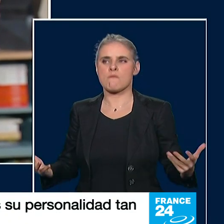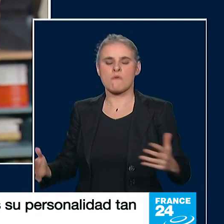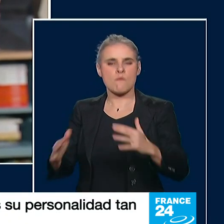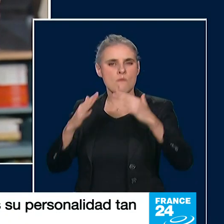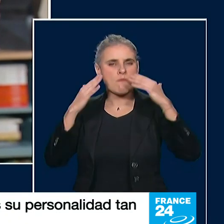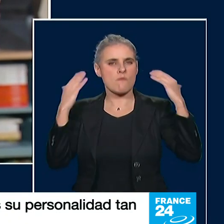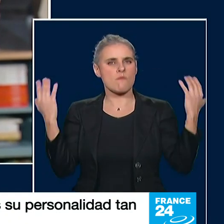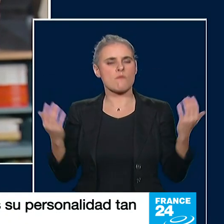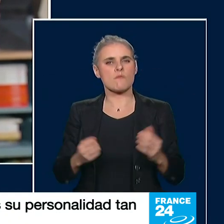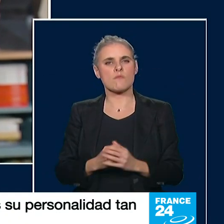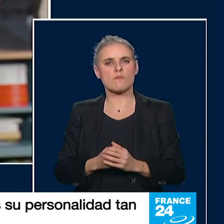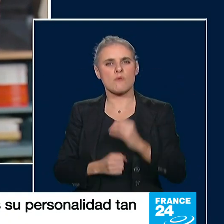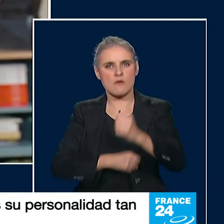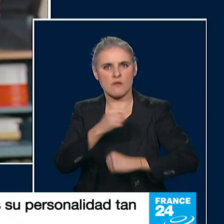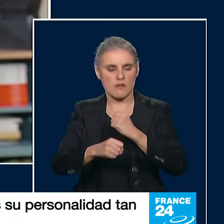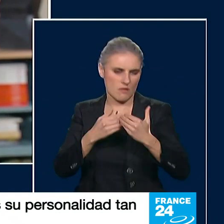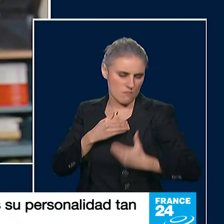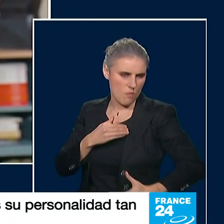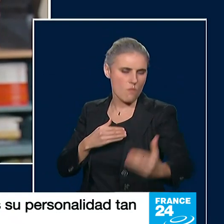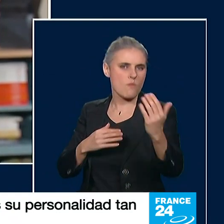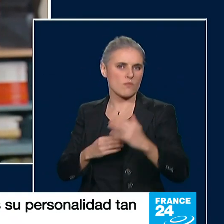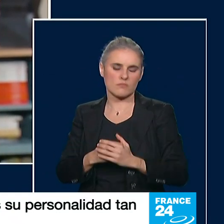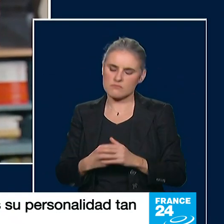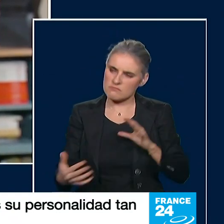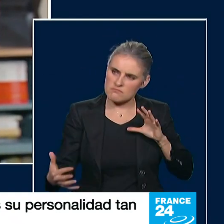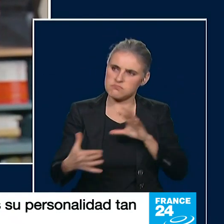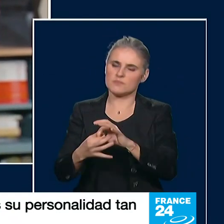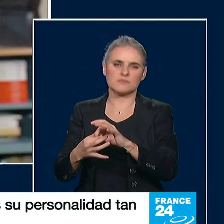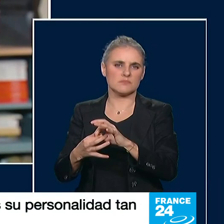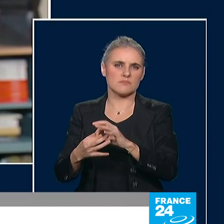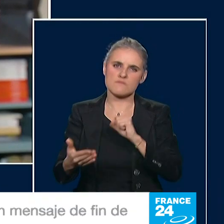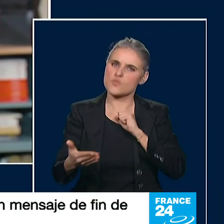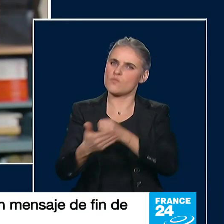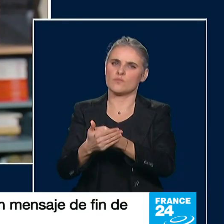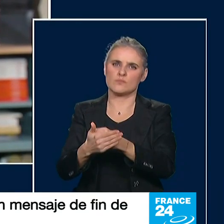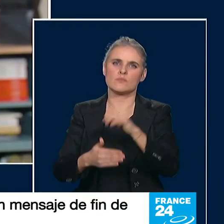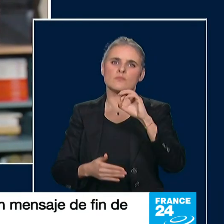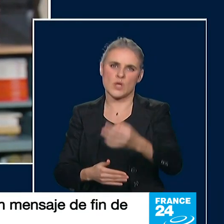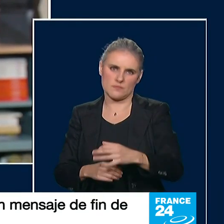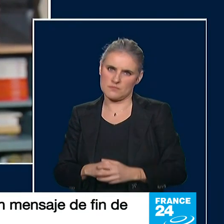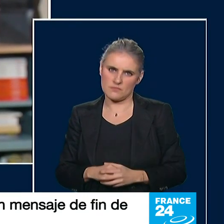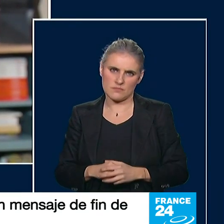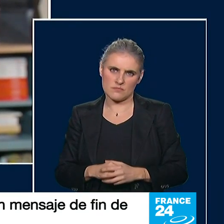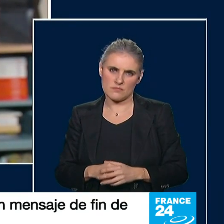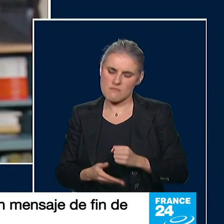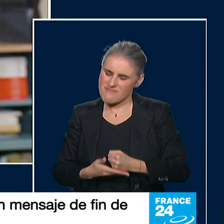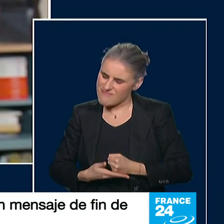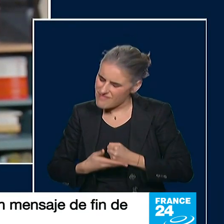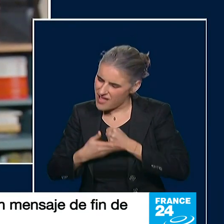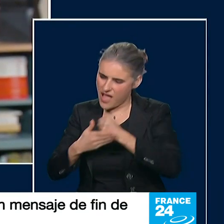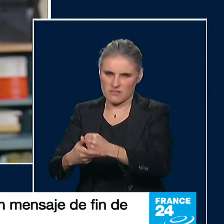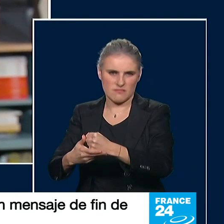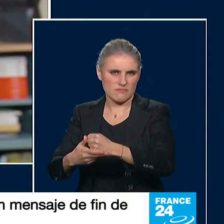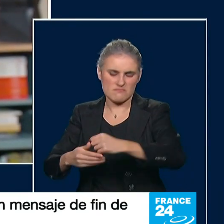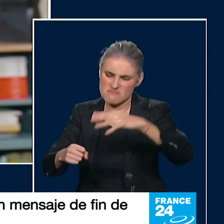defender sus naciones heroica y nos inspira y en el próximo año estaremos a su lado sin falta los ayudaremos a alcanzar la victoria y trabajaremos juntos